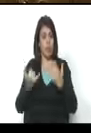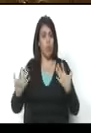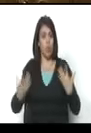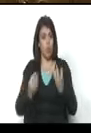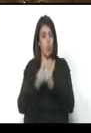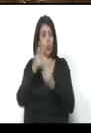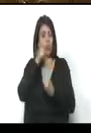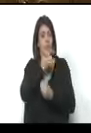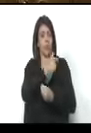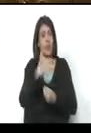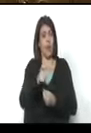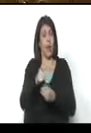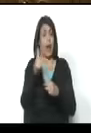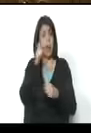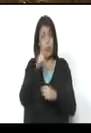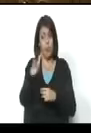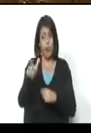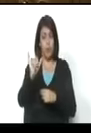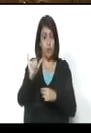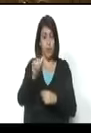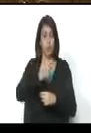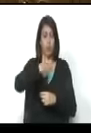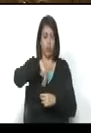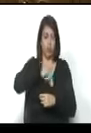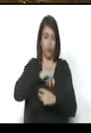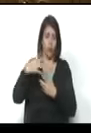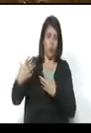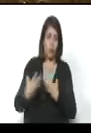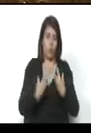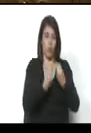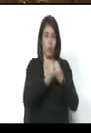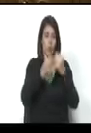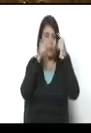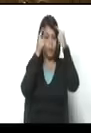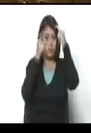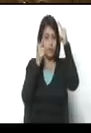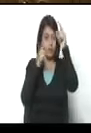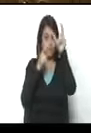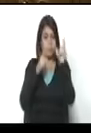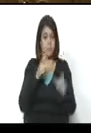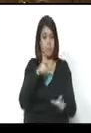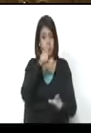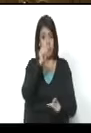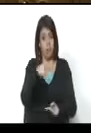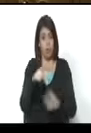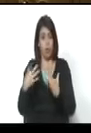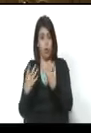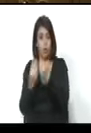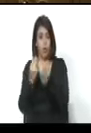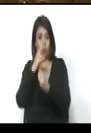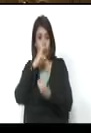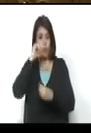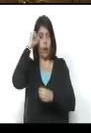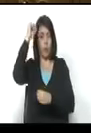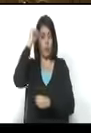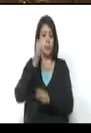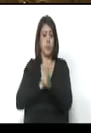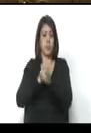al pueblo, o más bien al pueblo que somos, y junto a nuestro comandante obrero Nicolás Maduro,